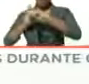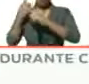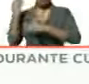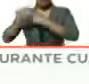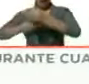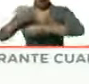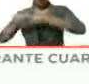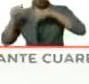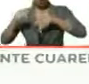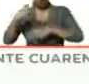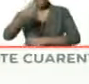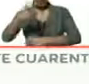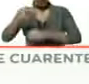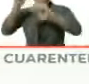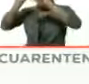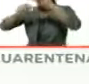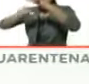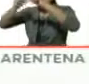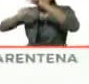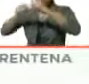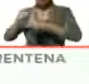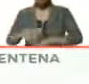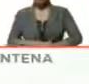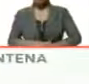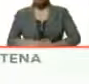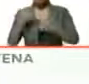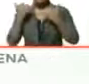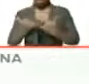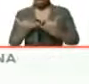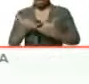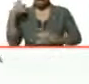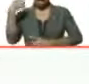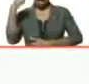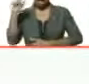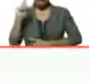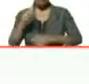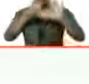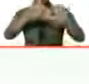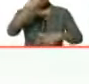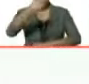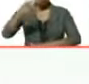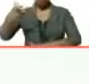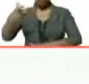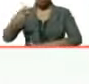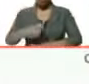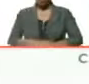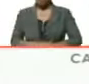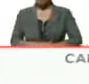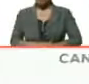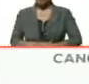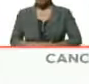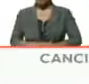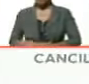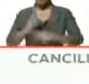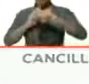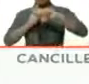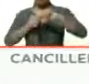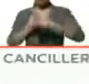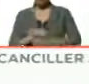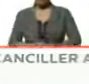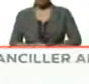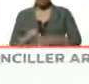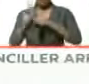a esta persona en este vuelo, ya cuenta con 6 personas que han resultado positivos.